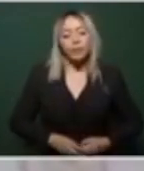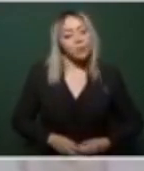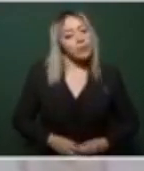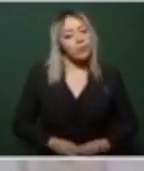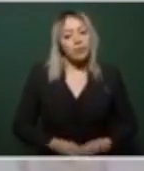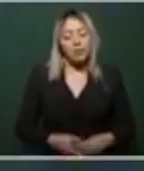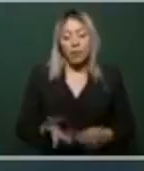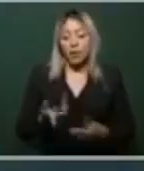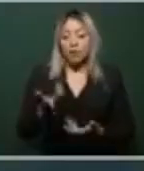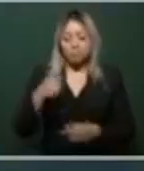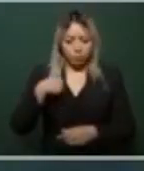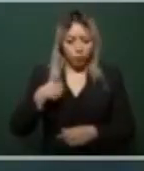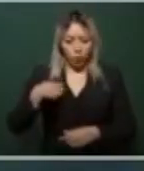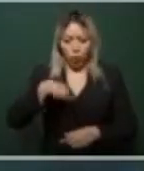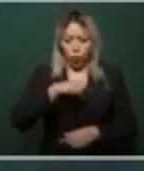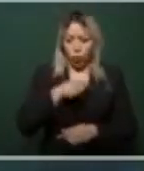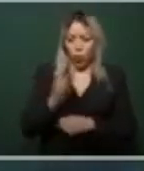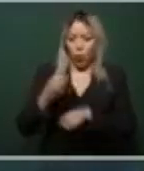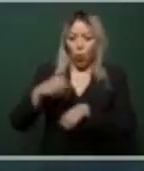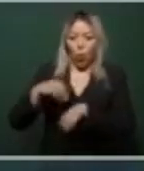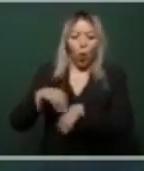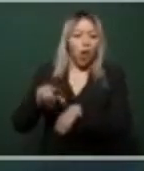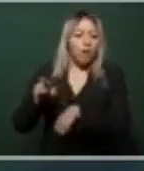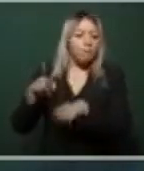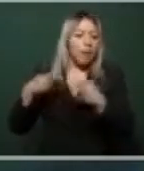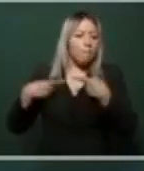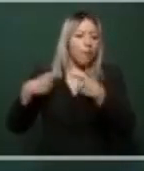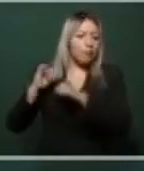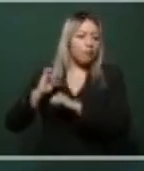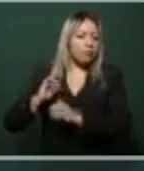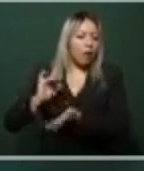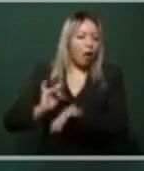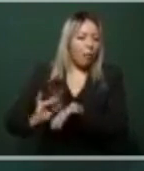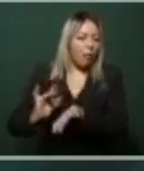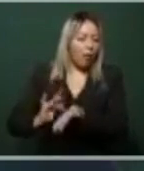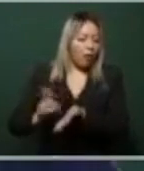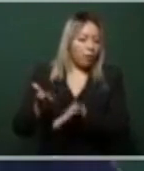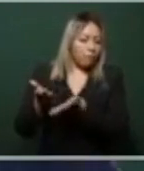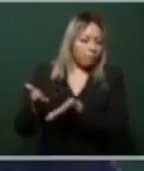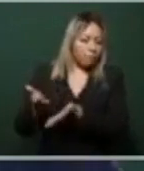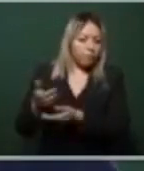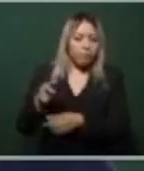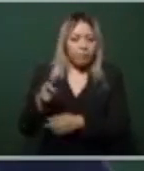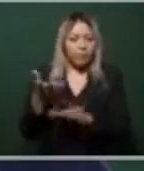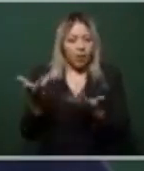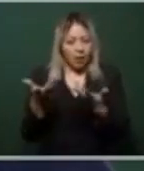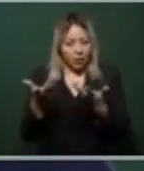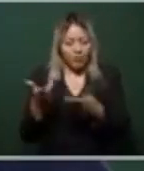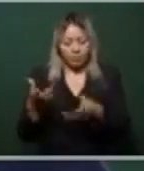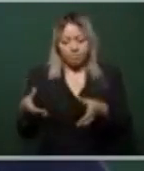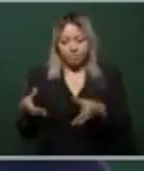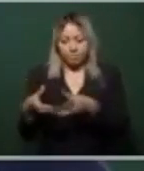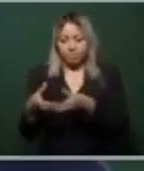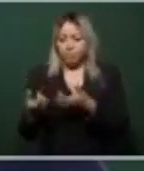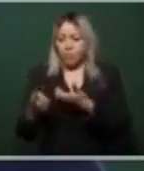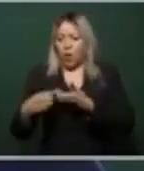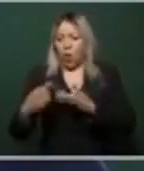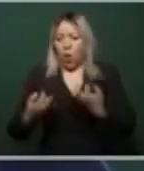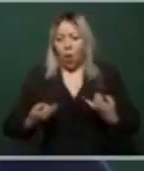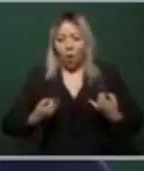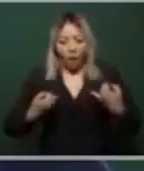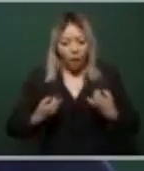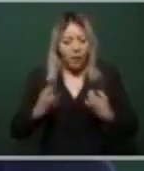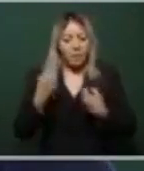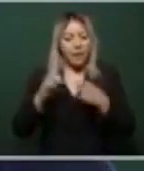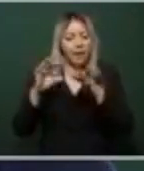Nosotros llamamos tutores a los encargados de tener a los jóvenes, de